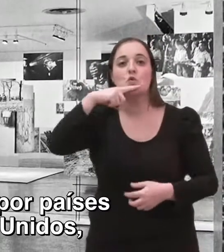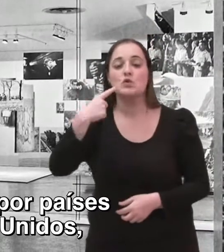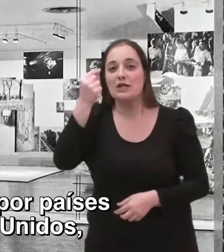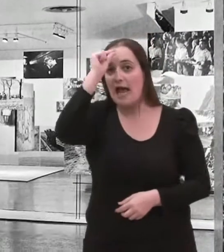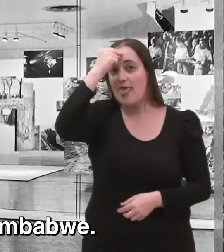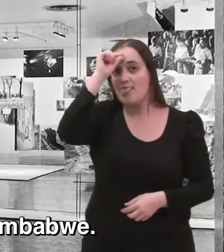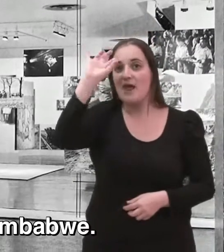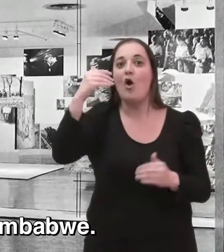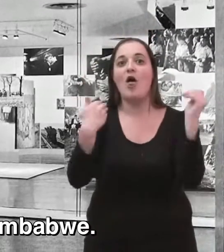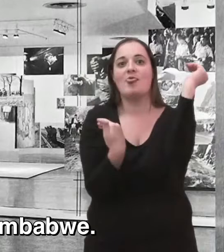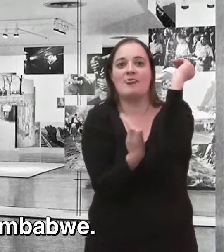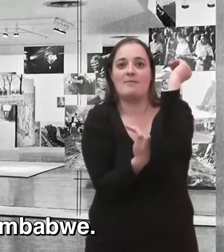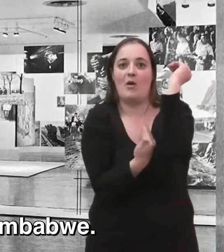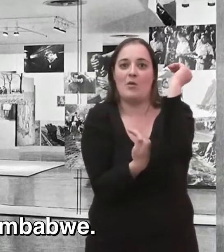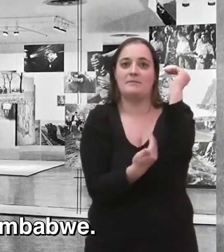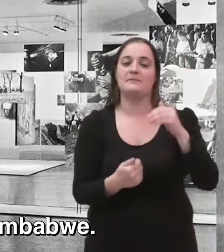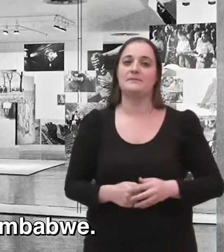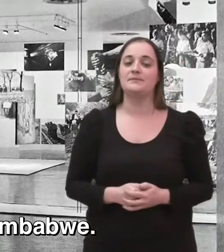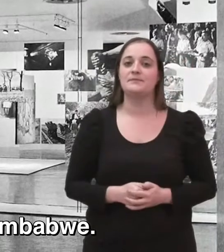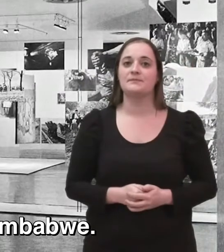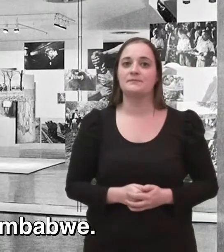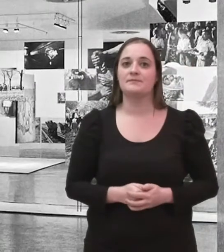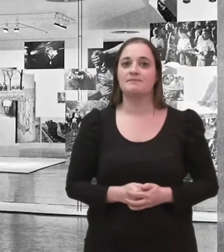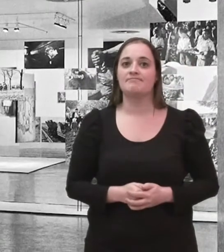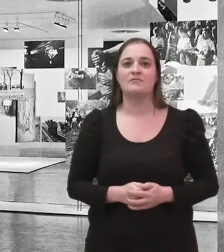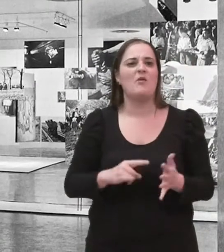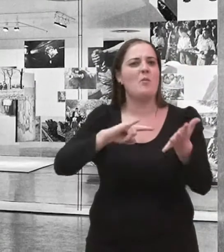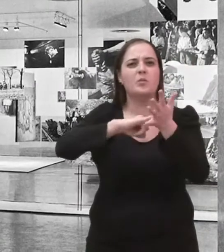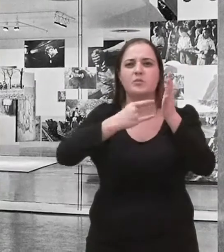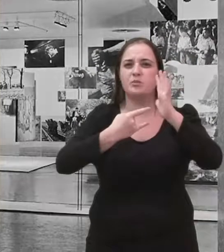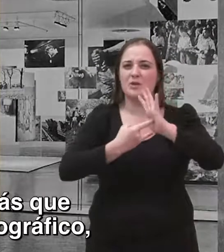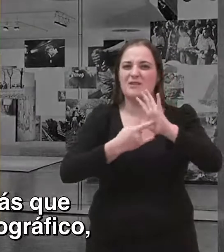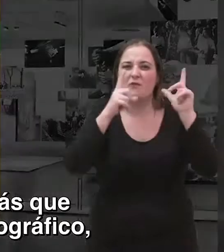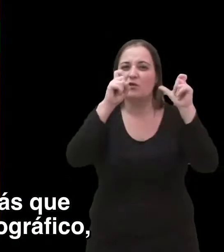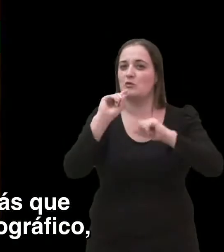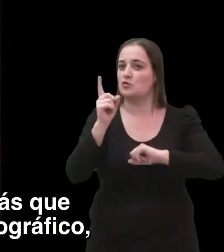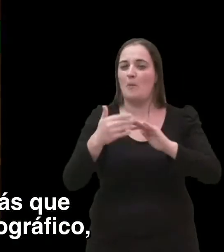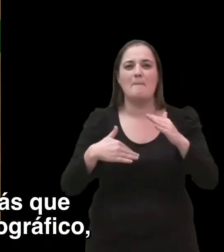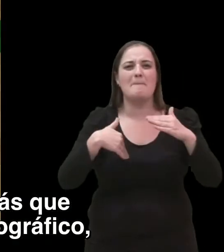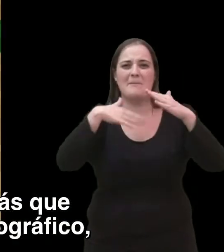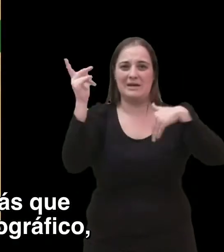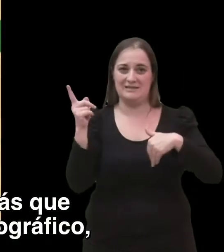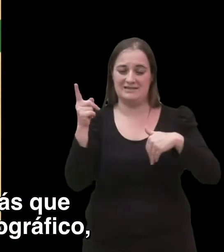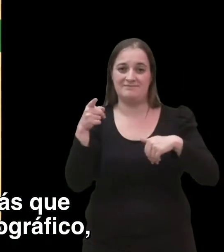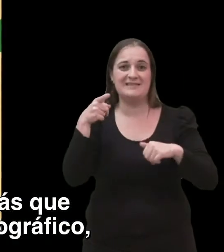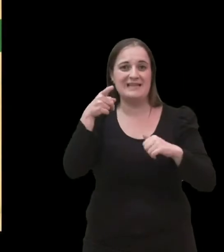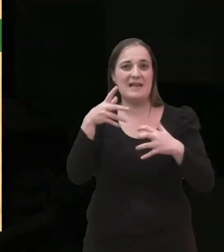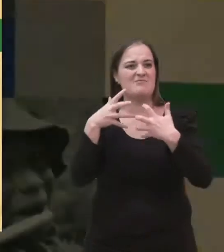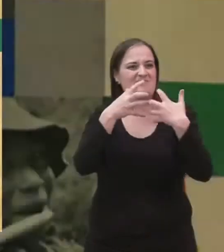Estados Unidos, Rusia, India o Zimbabue. Fue mucho más que un proyecto